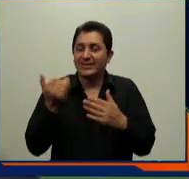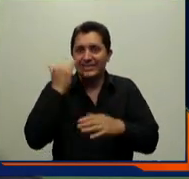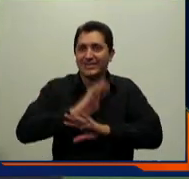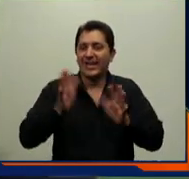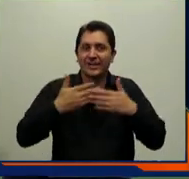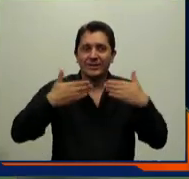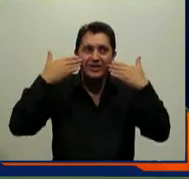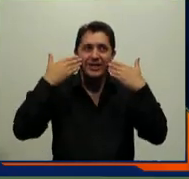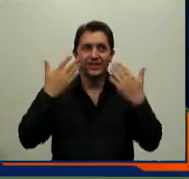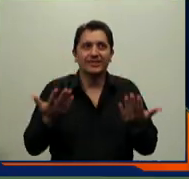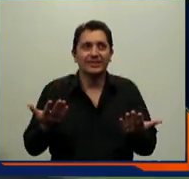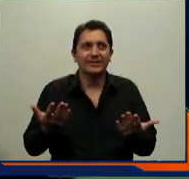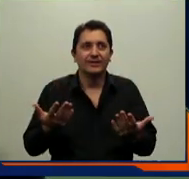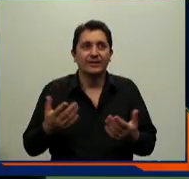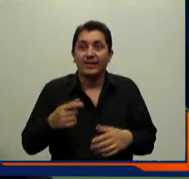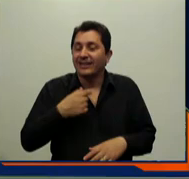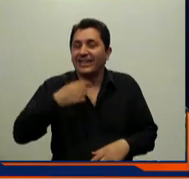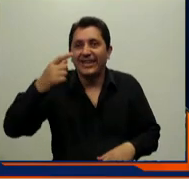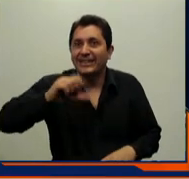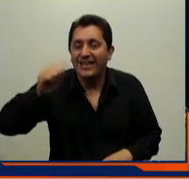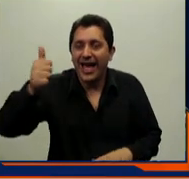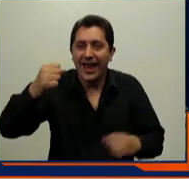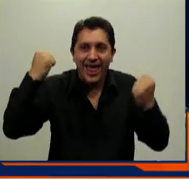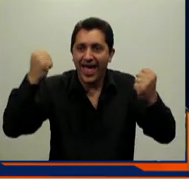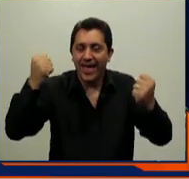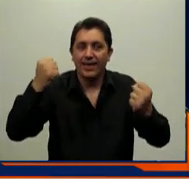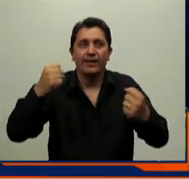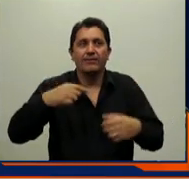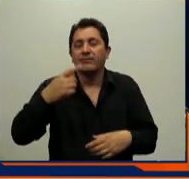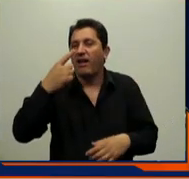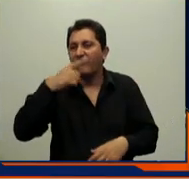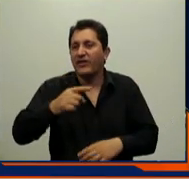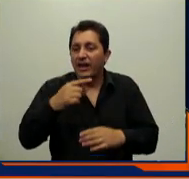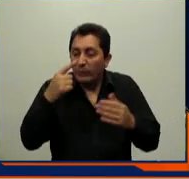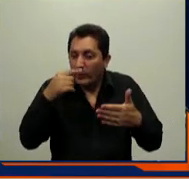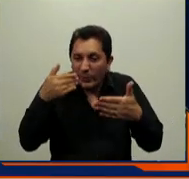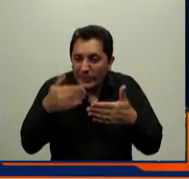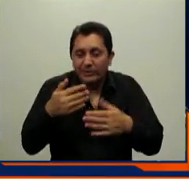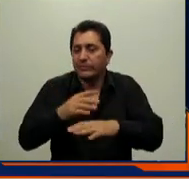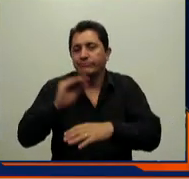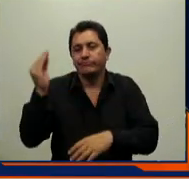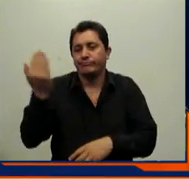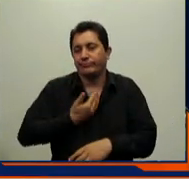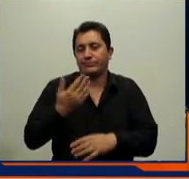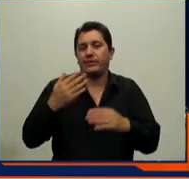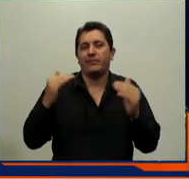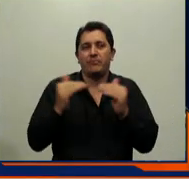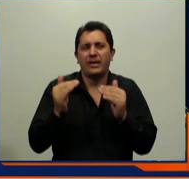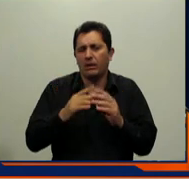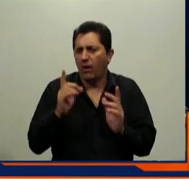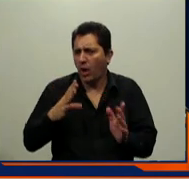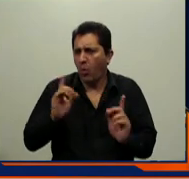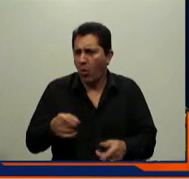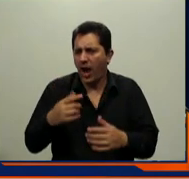bueno, teníamos ganas de llevarnos un triunfo, vinimos a buscar eso. Y bueno, se nos fue a lo último. Pero bueno, esto sigue, como decía Lu